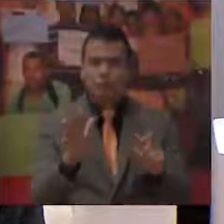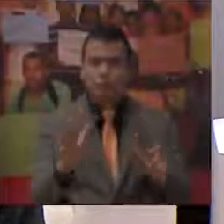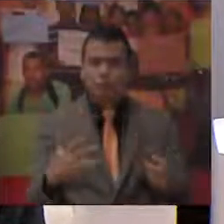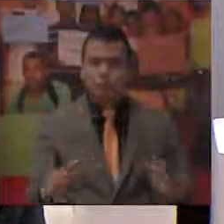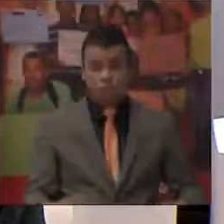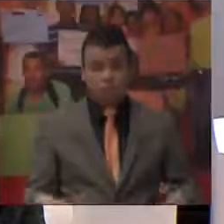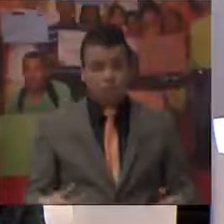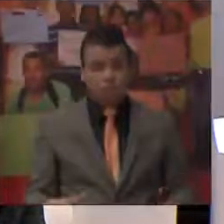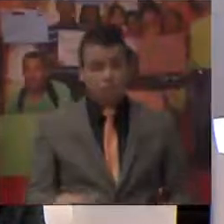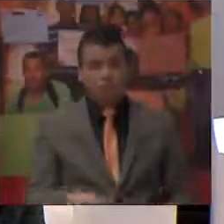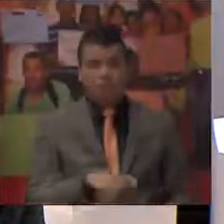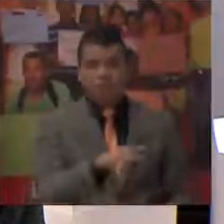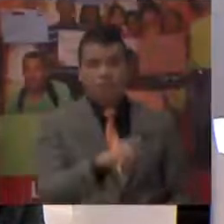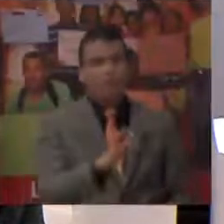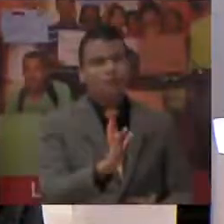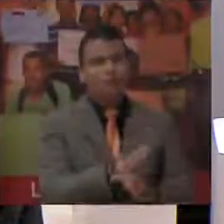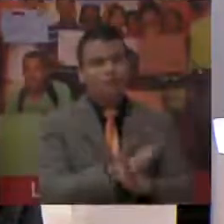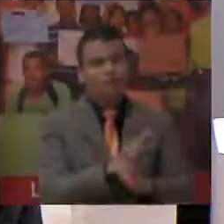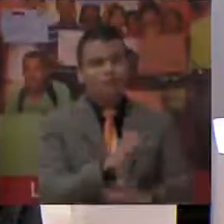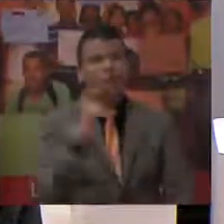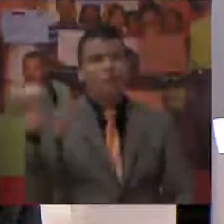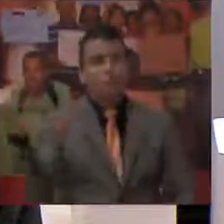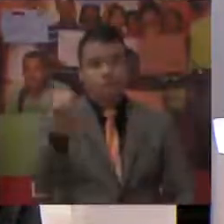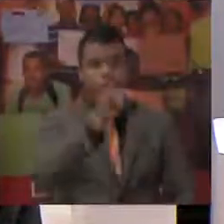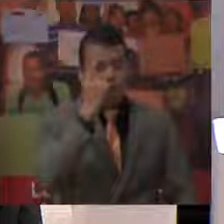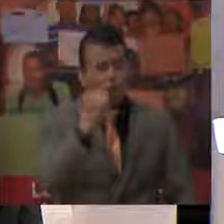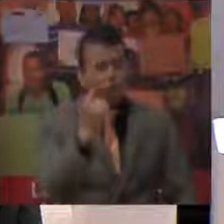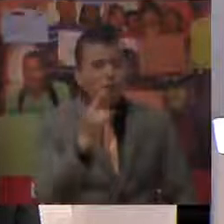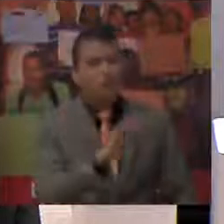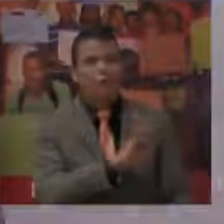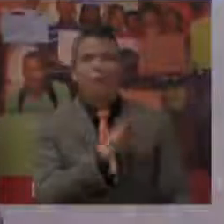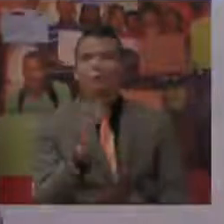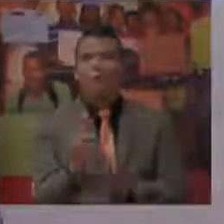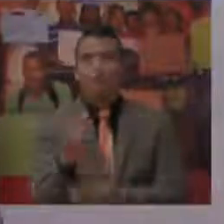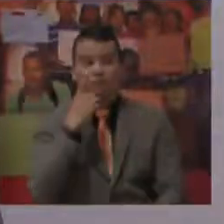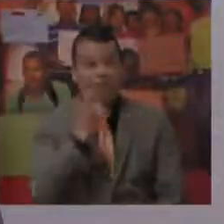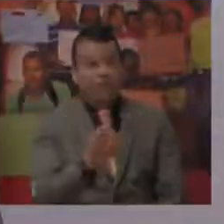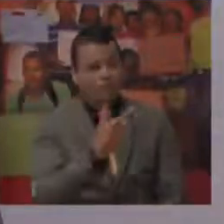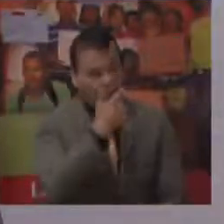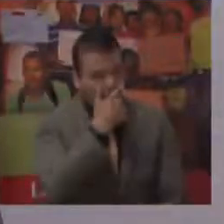precisa de la problemática que estamos viviendo.